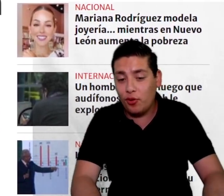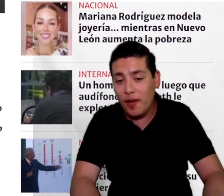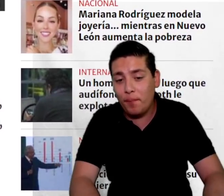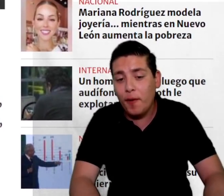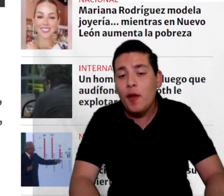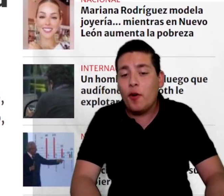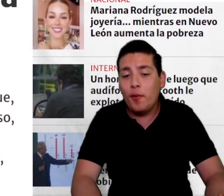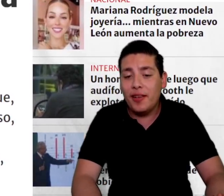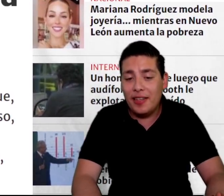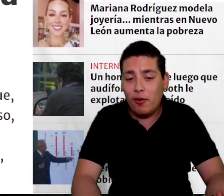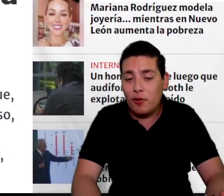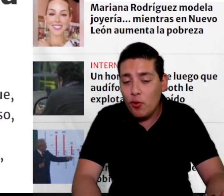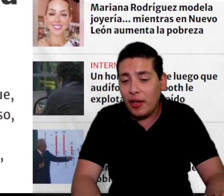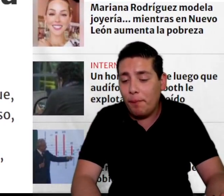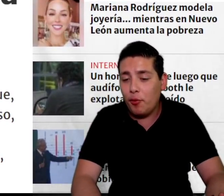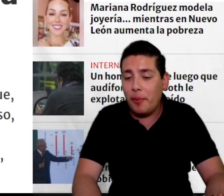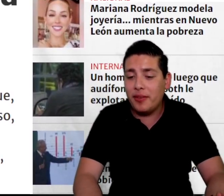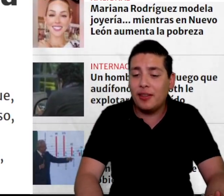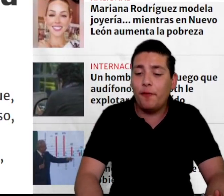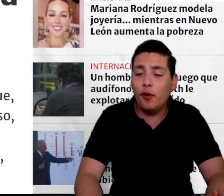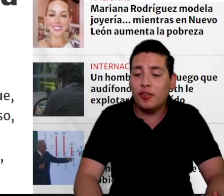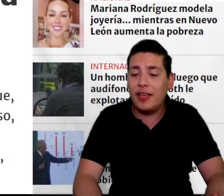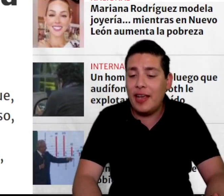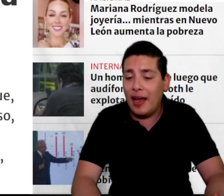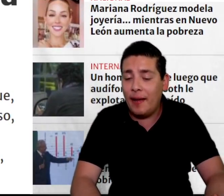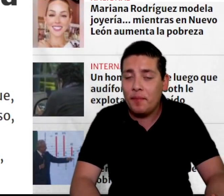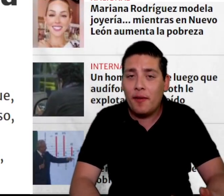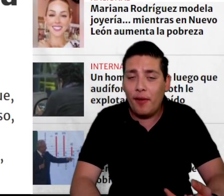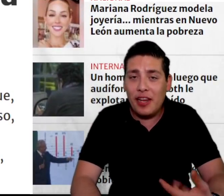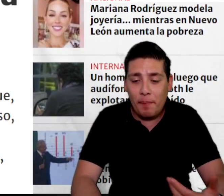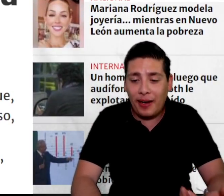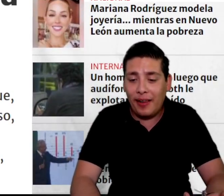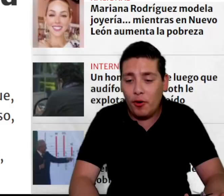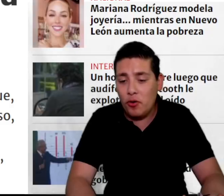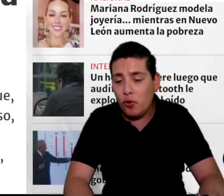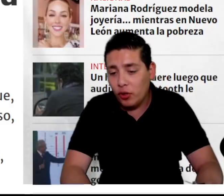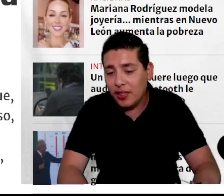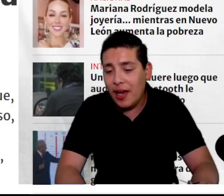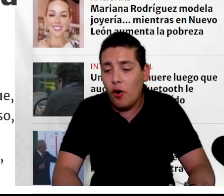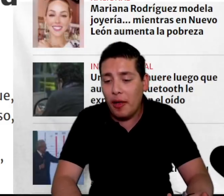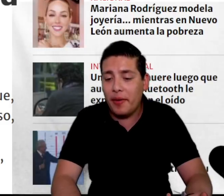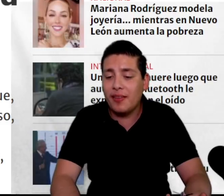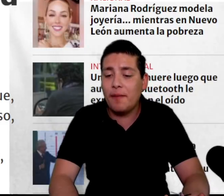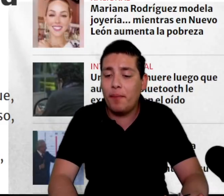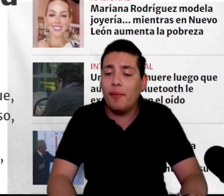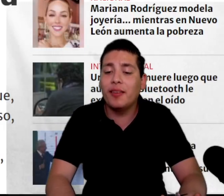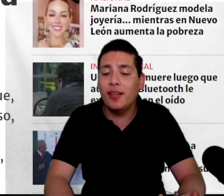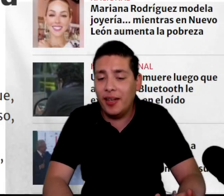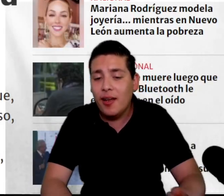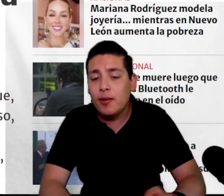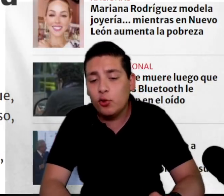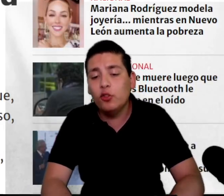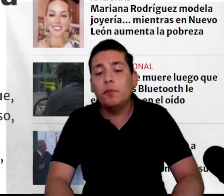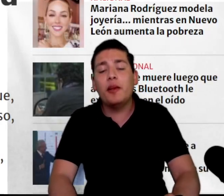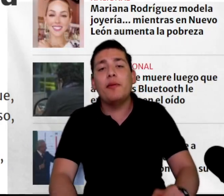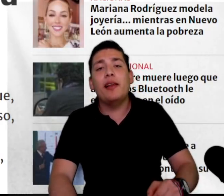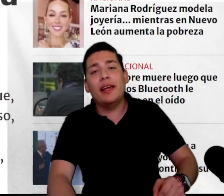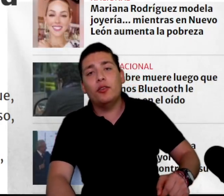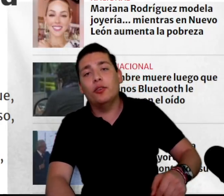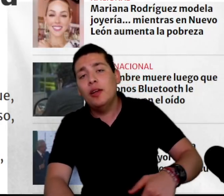por mucho tiempo, como les digo, el Yunque apoyó a Vicente Fox y a Felipe Calderón Hinojosa, obviamente para mantener